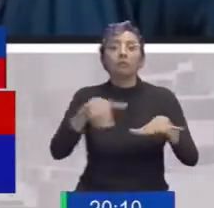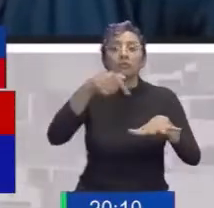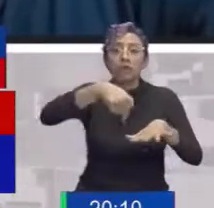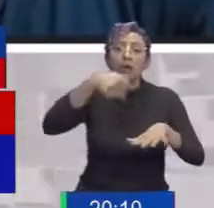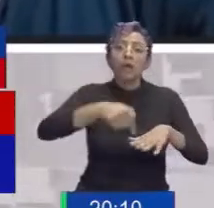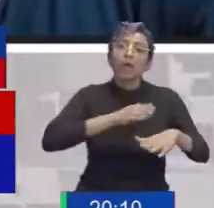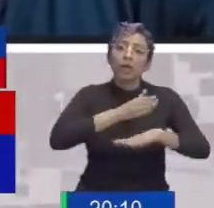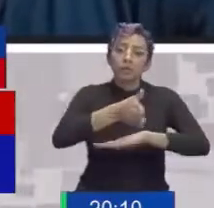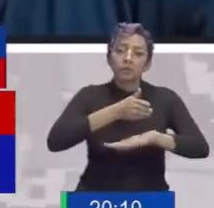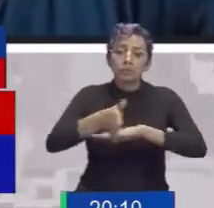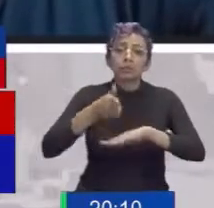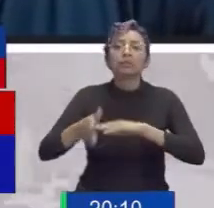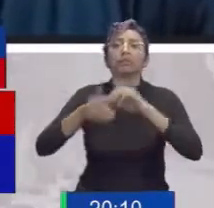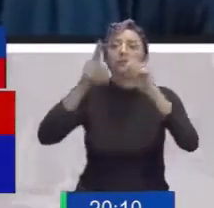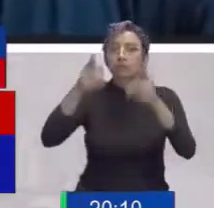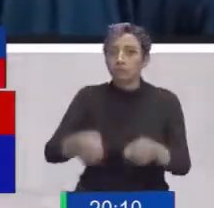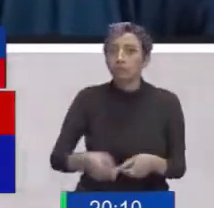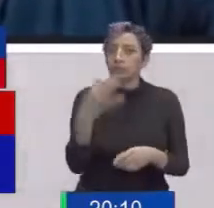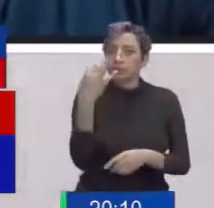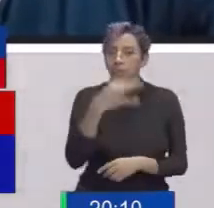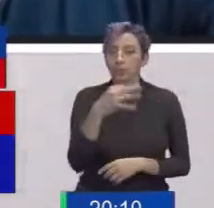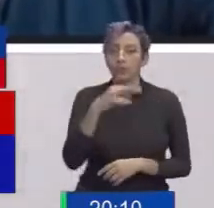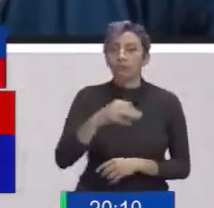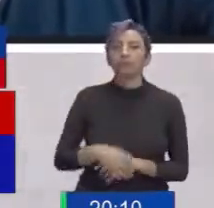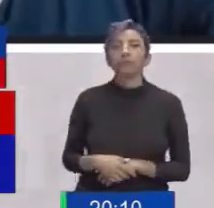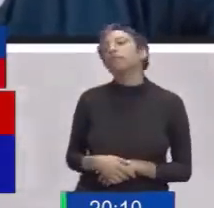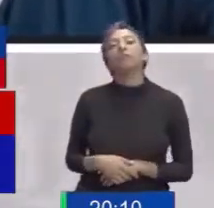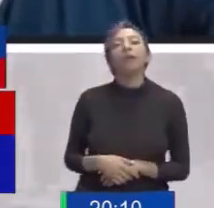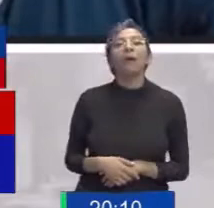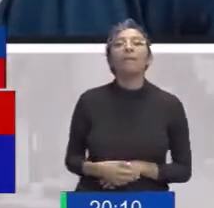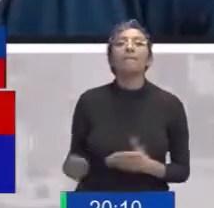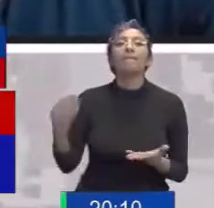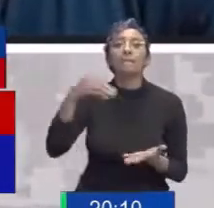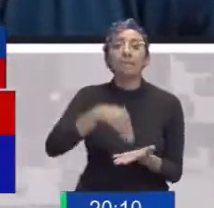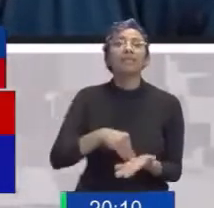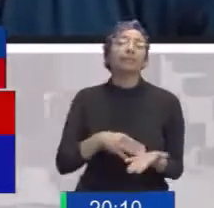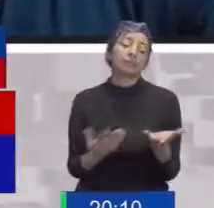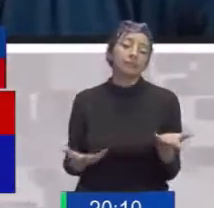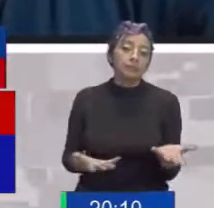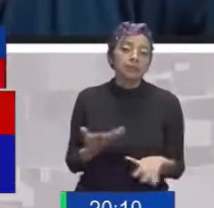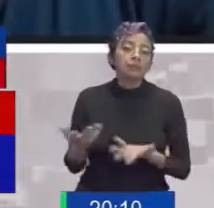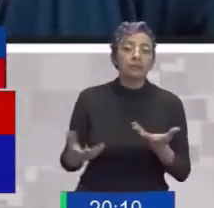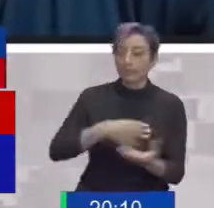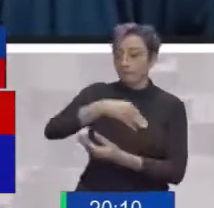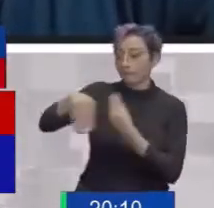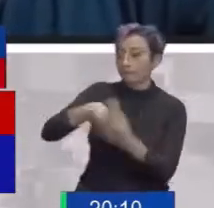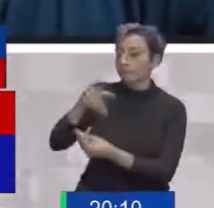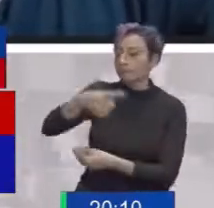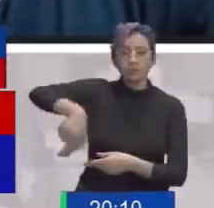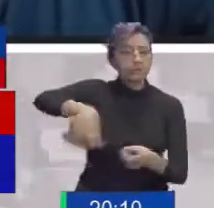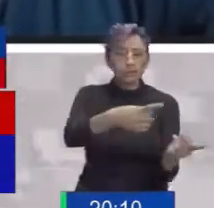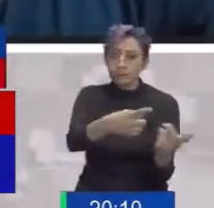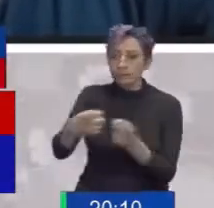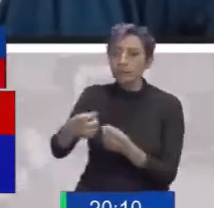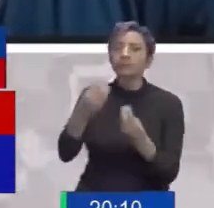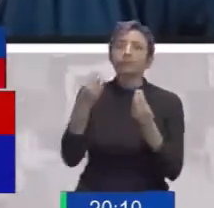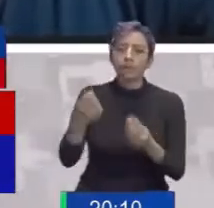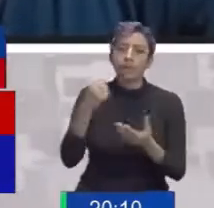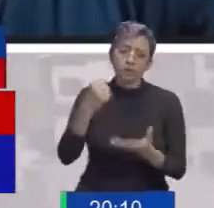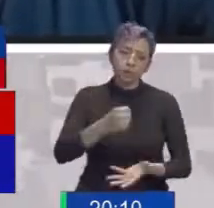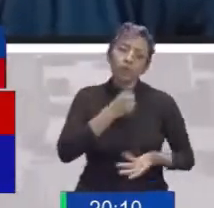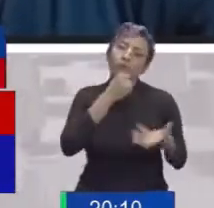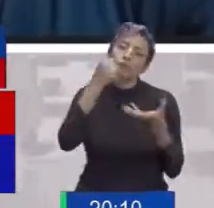lo que sea necesario para estas atenciones. Y bueno, el acompañamiento de las familias implica eso, o sea, subsidios para